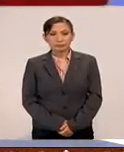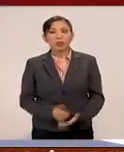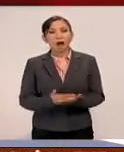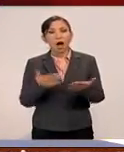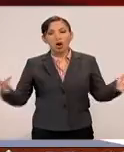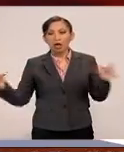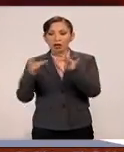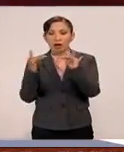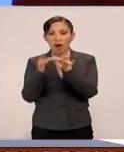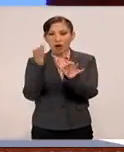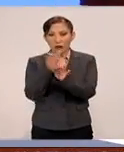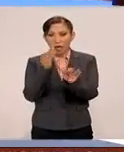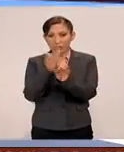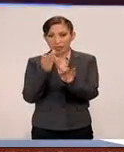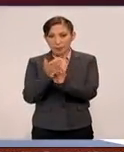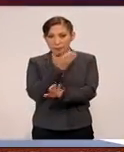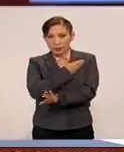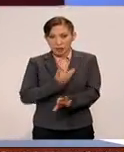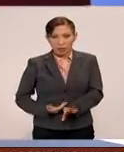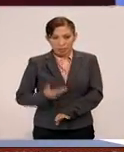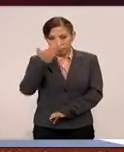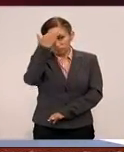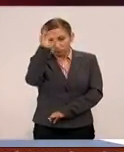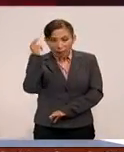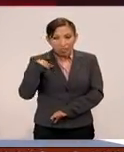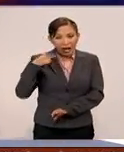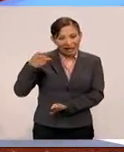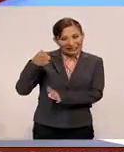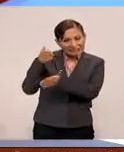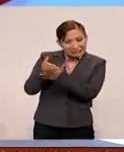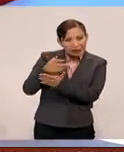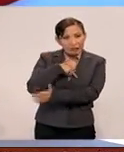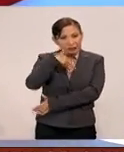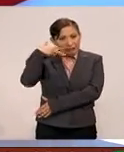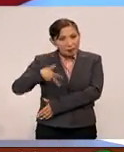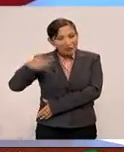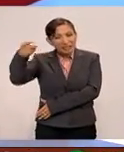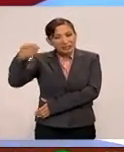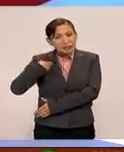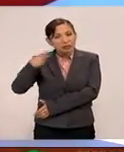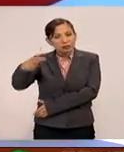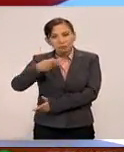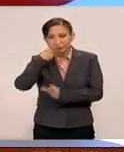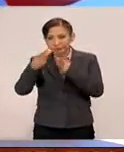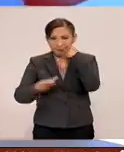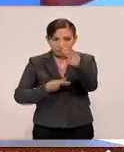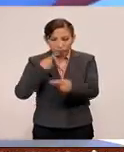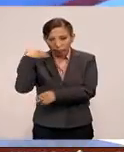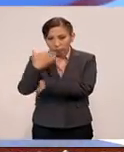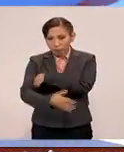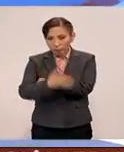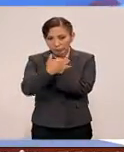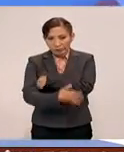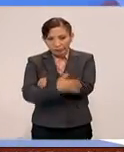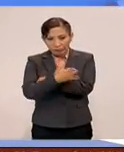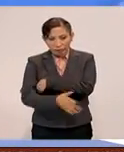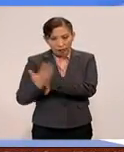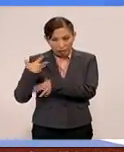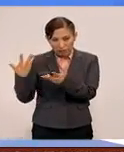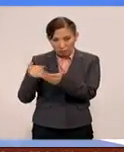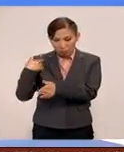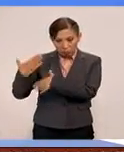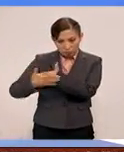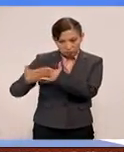Vamos a enlazarnos en estos momentos. El presidente Enrique Peña Nieto se encuentra en Dinamarca. Estas son sus palabras. Mientras tanto, mientras logramos